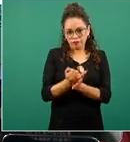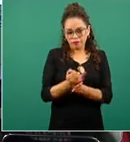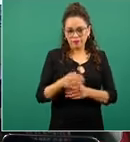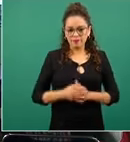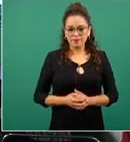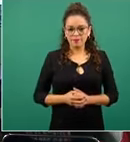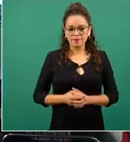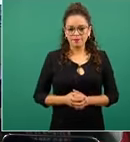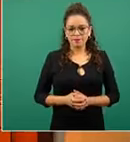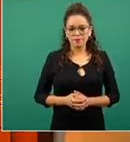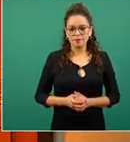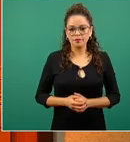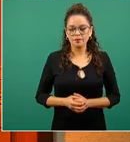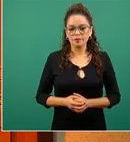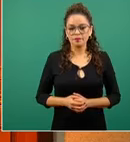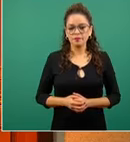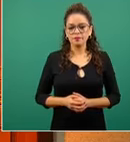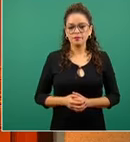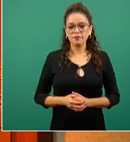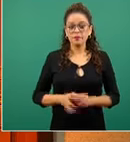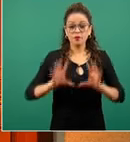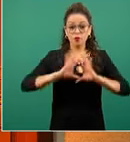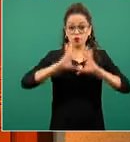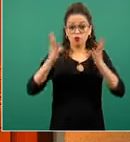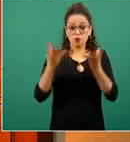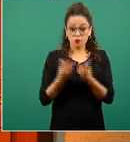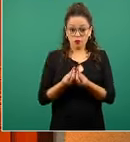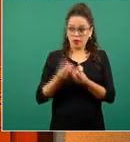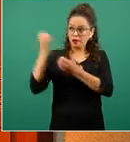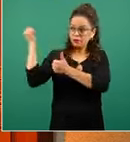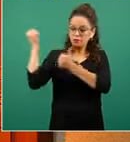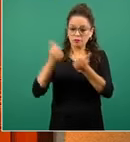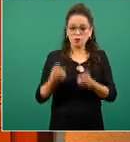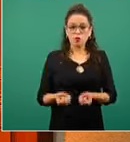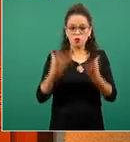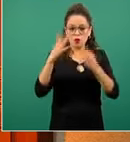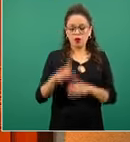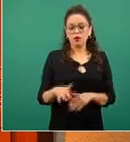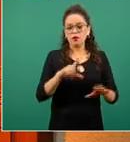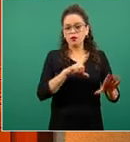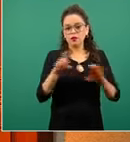este total de dosis recibidas hasta el momento de